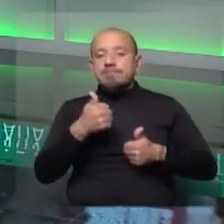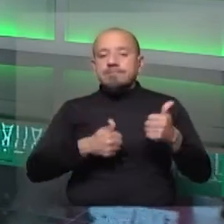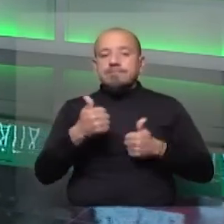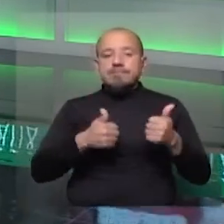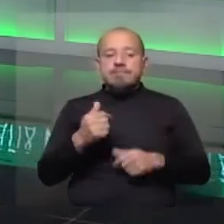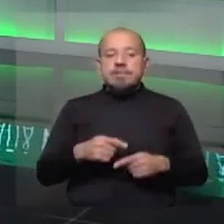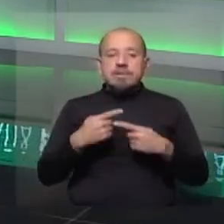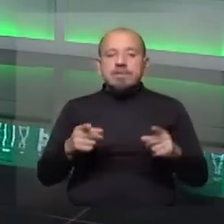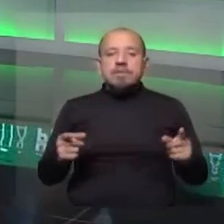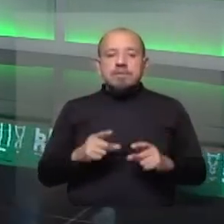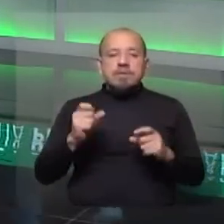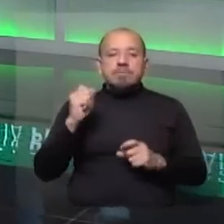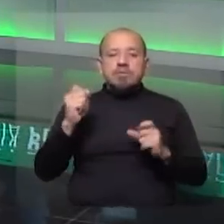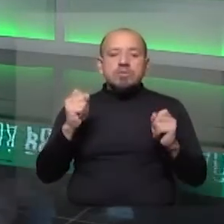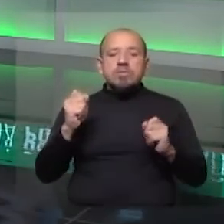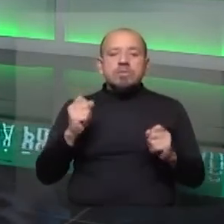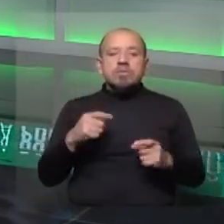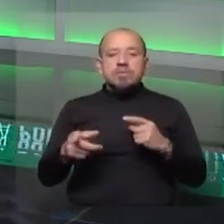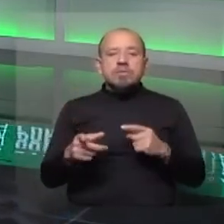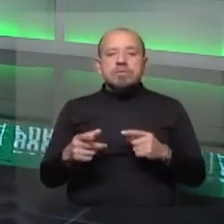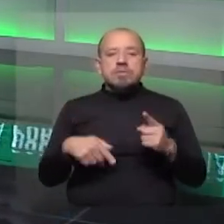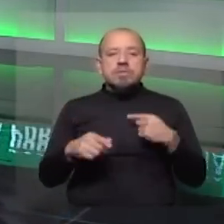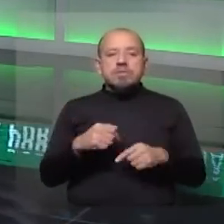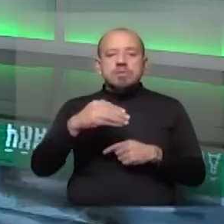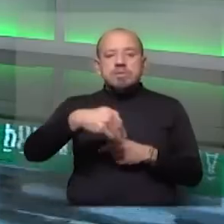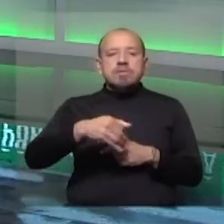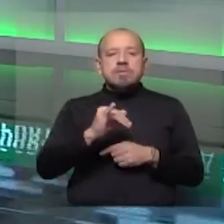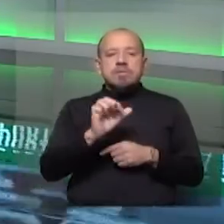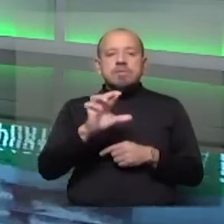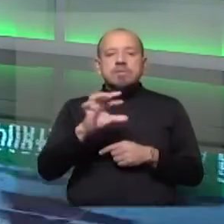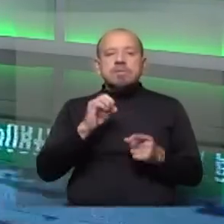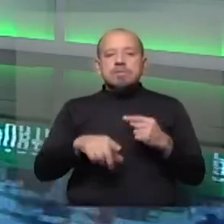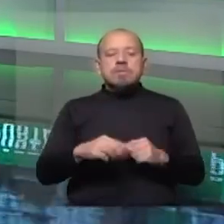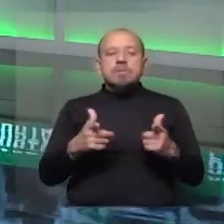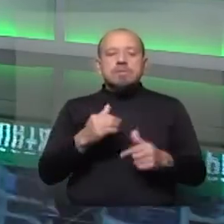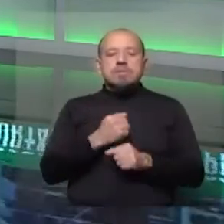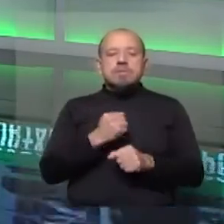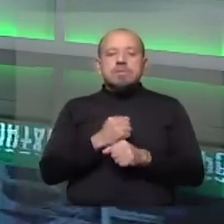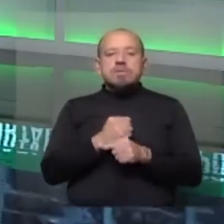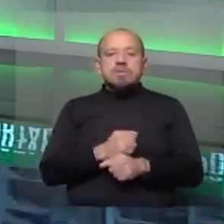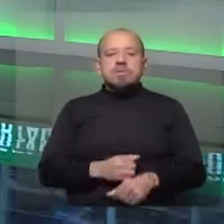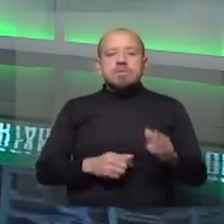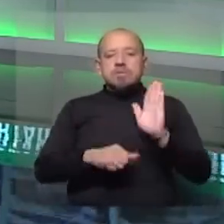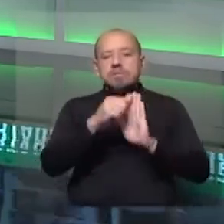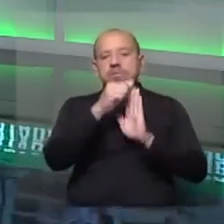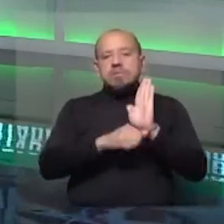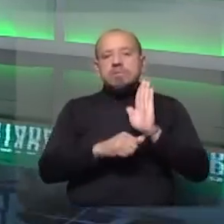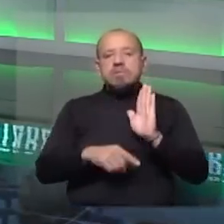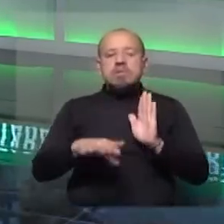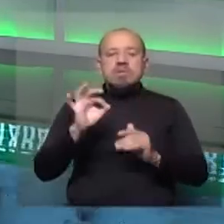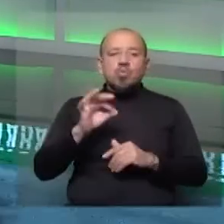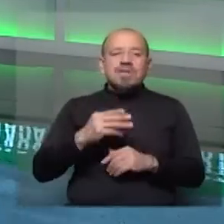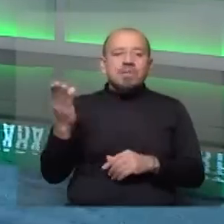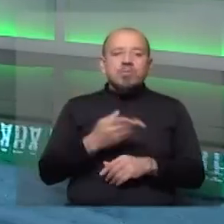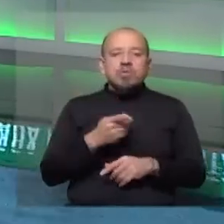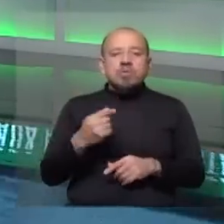cambiaria el ministro de trabajo y seguridad social Pablo mierez dijo que el desempleo en el litoral está un 50%